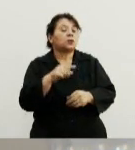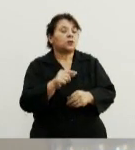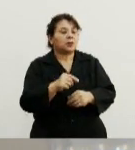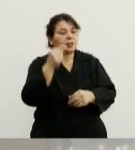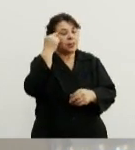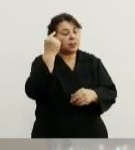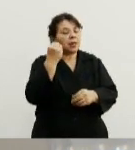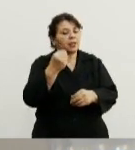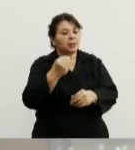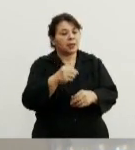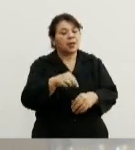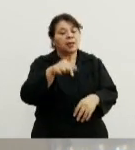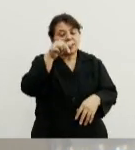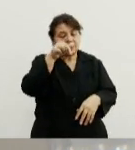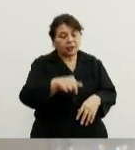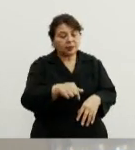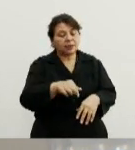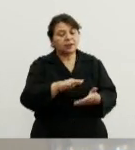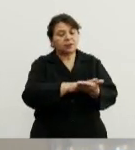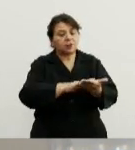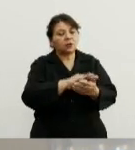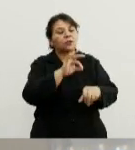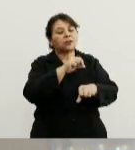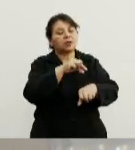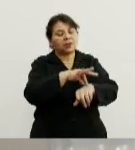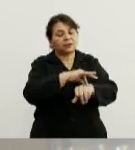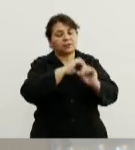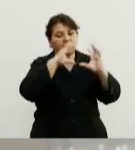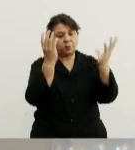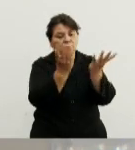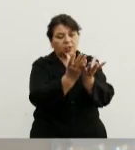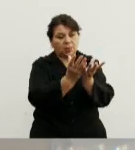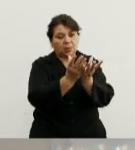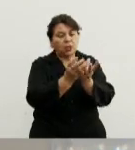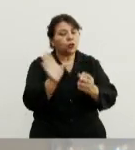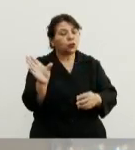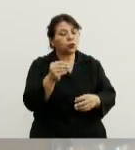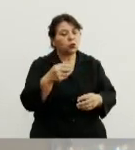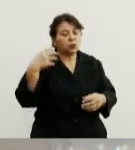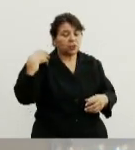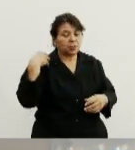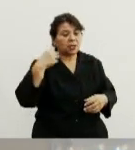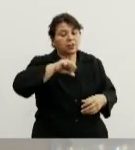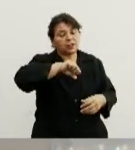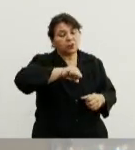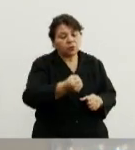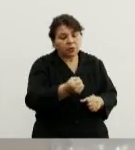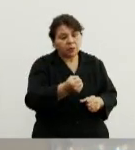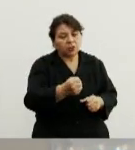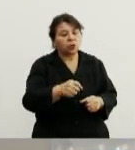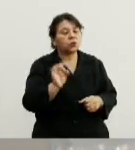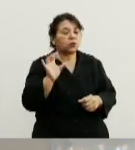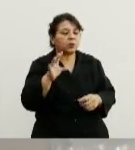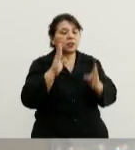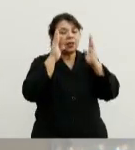por esta pandemia está suspendida si se requiriera de alguna atención específica como dije recién de urgencia